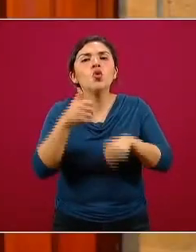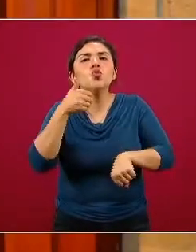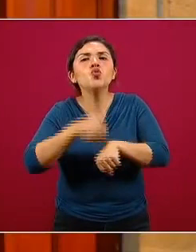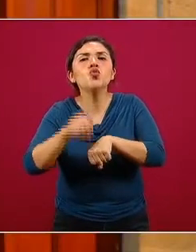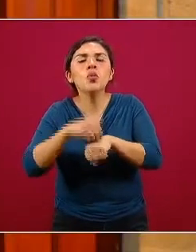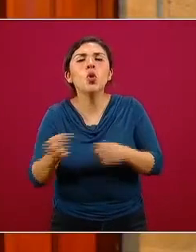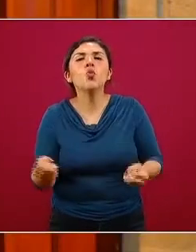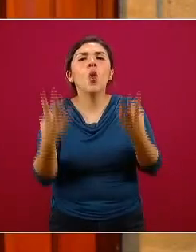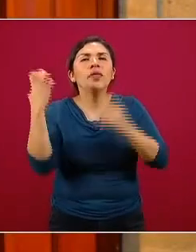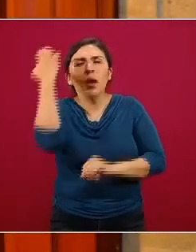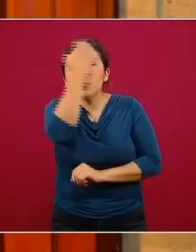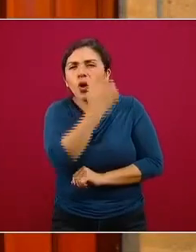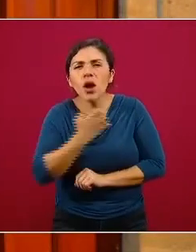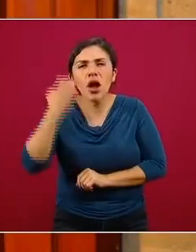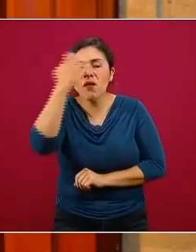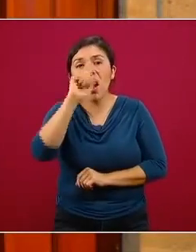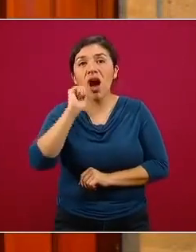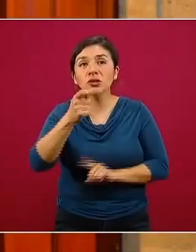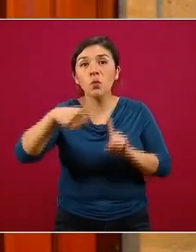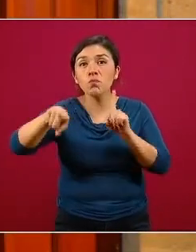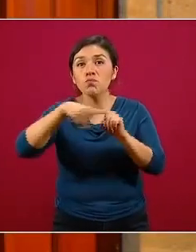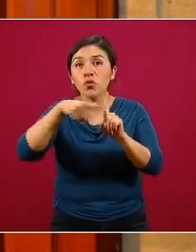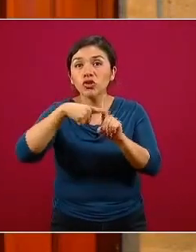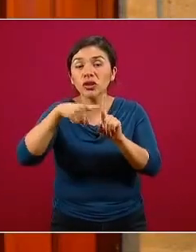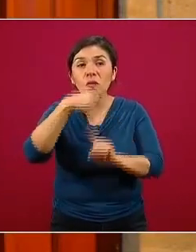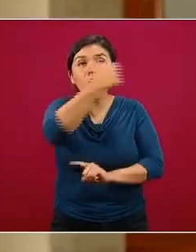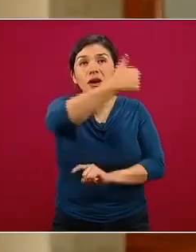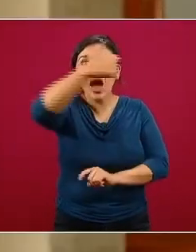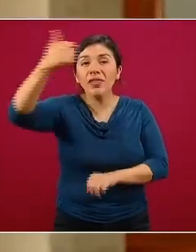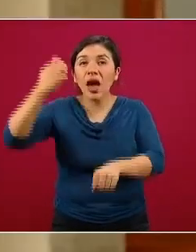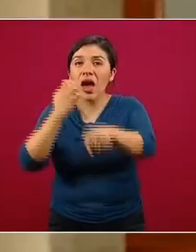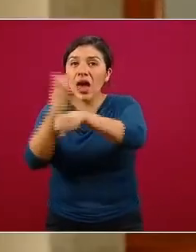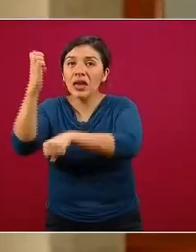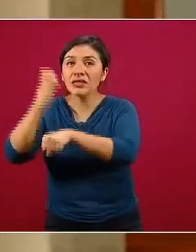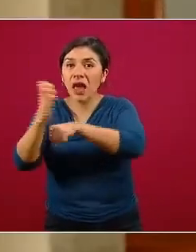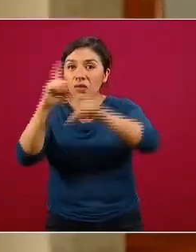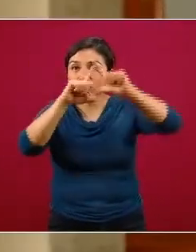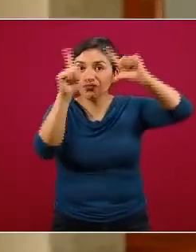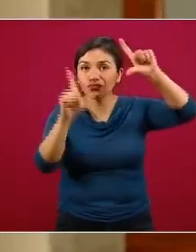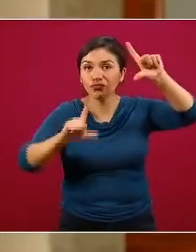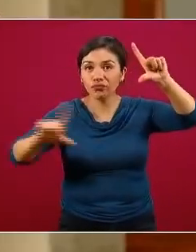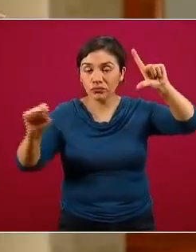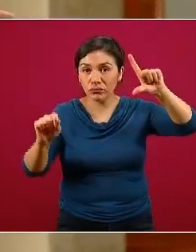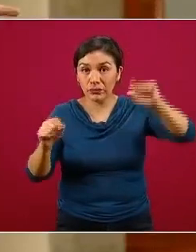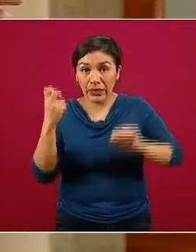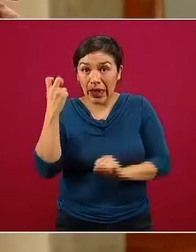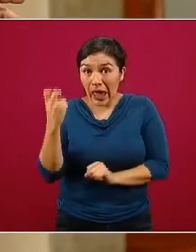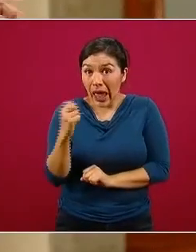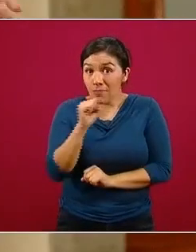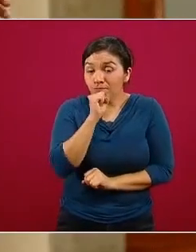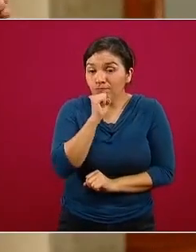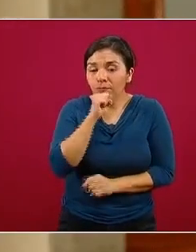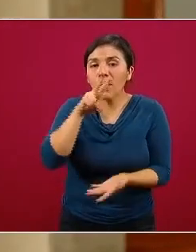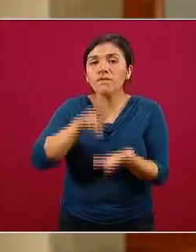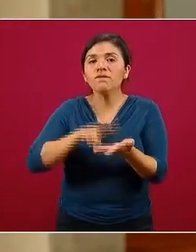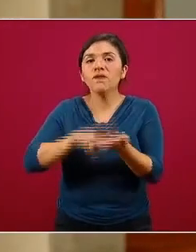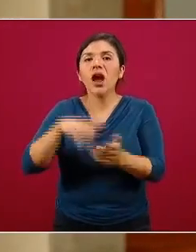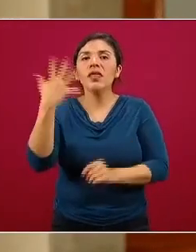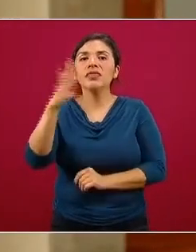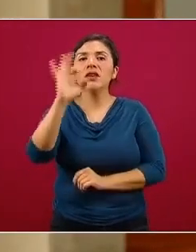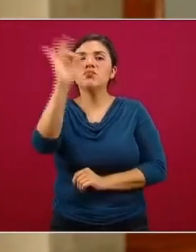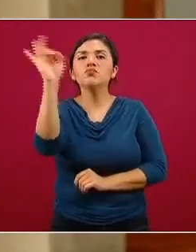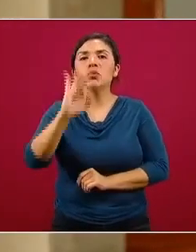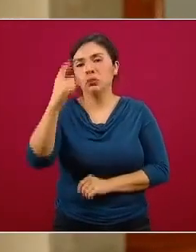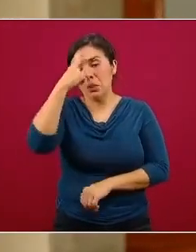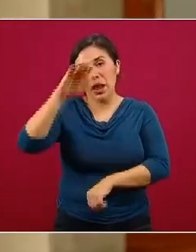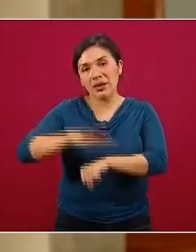de pruebas realizadas y las que salen positivas en cada estado de la República. Este indicador vale el 10%